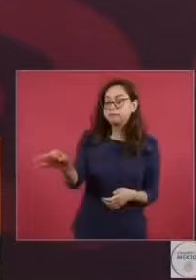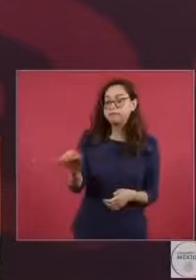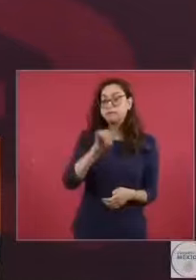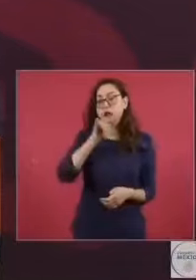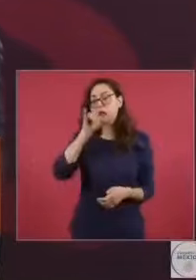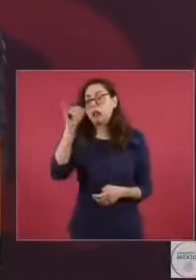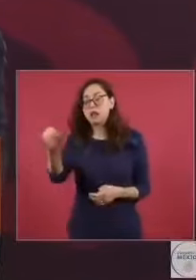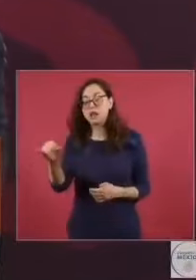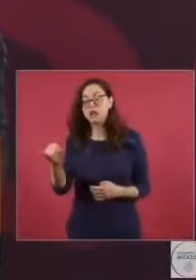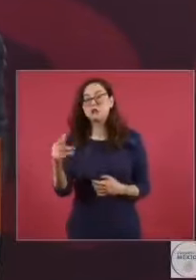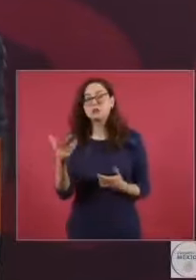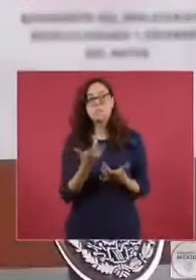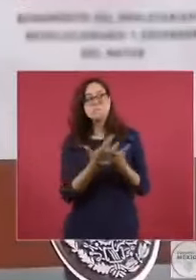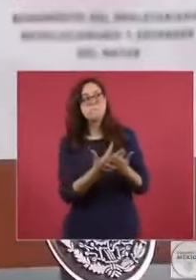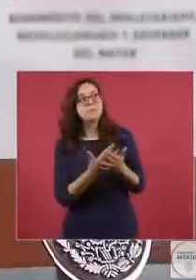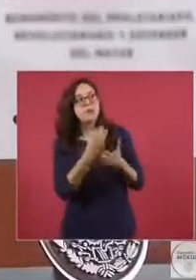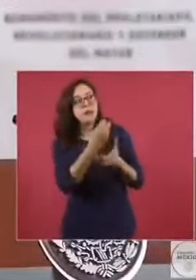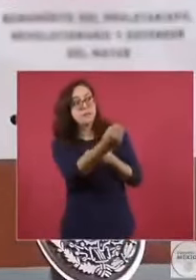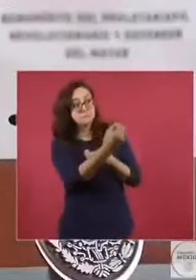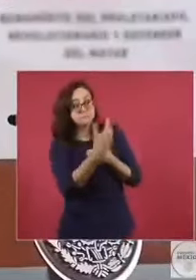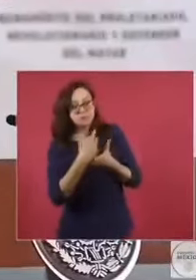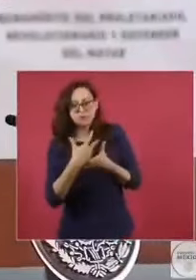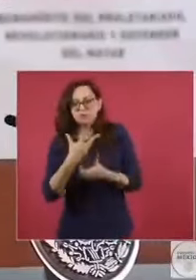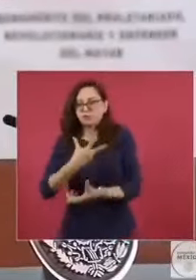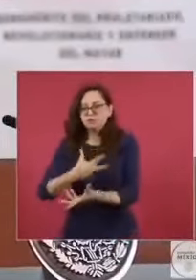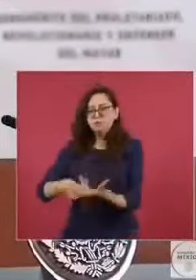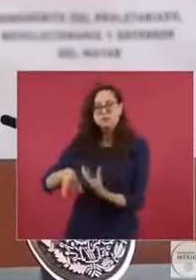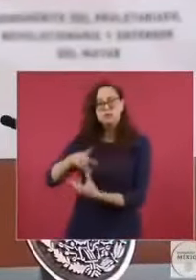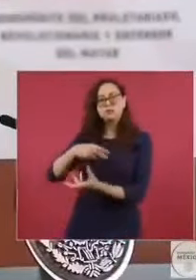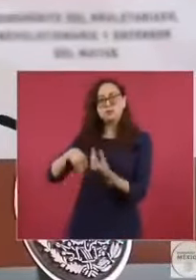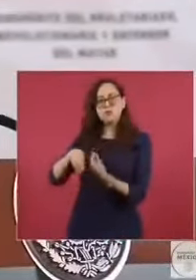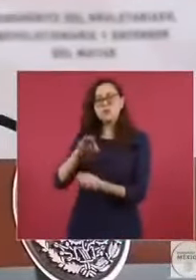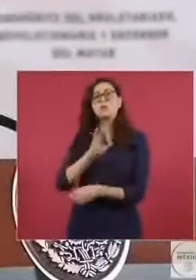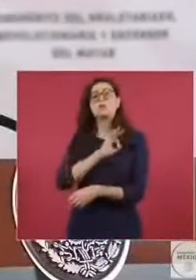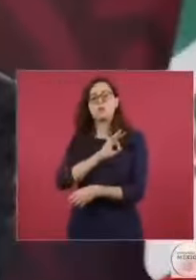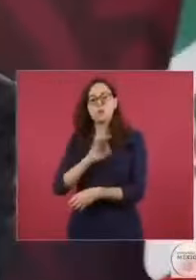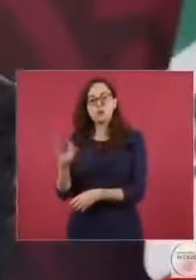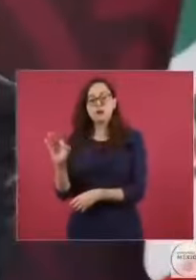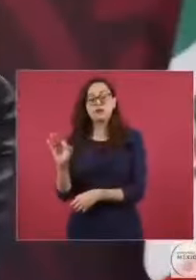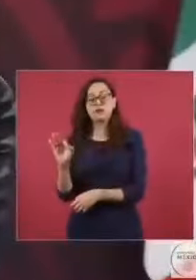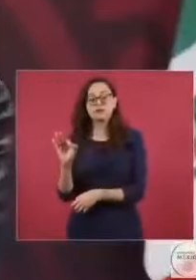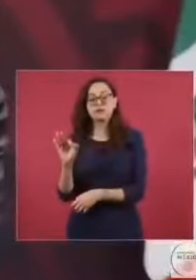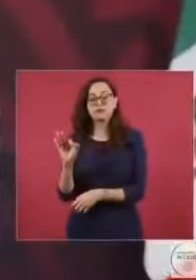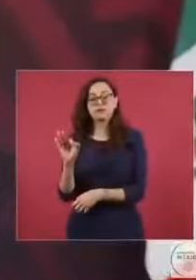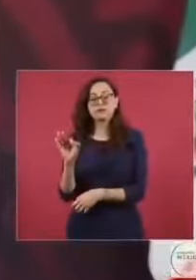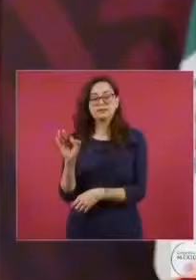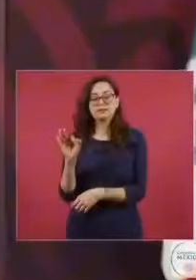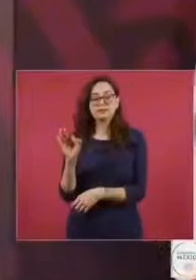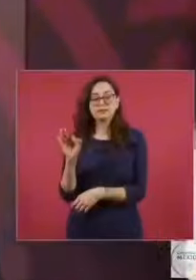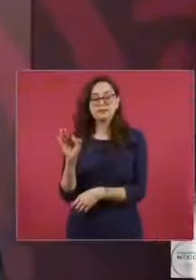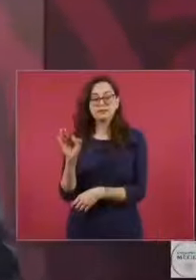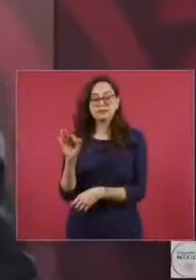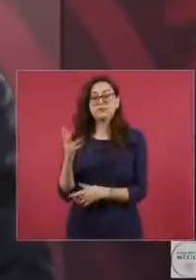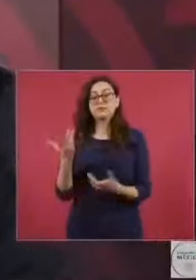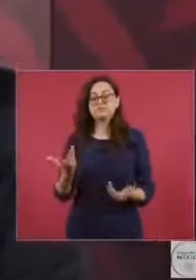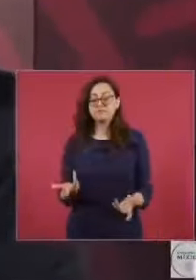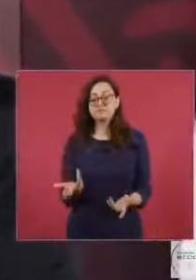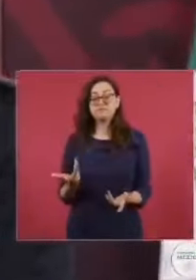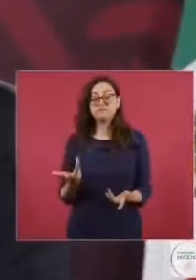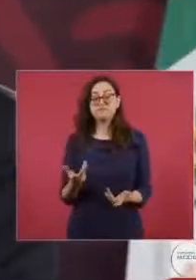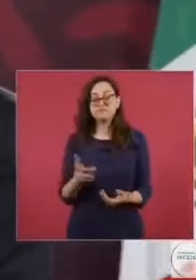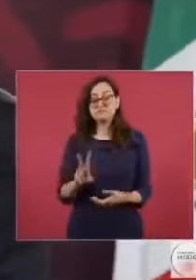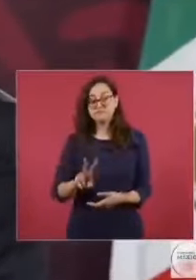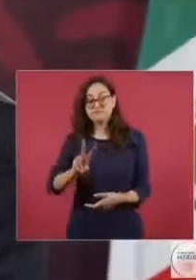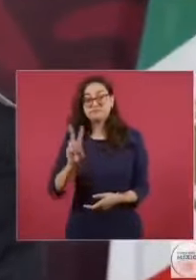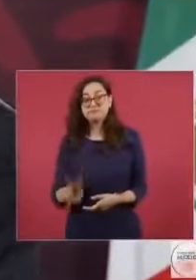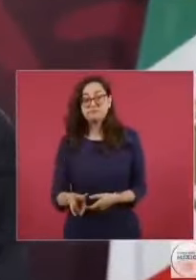es la manera, las remesas es el ejemplo en número del trabajo que hacen nuestros hermanos migrantes.